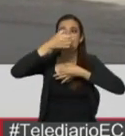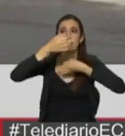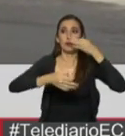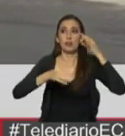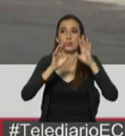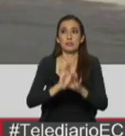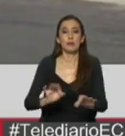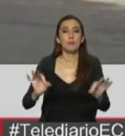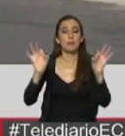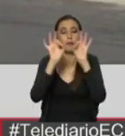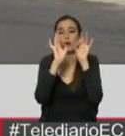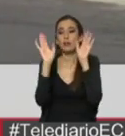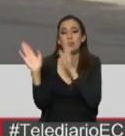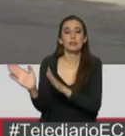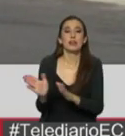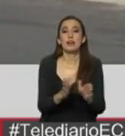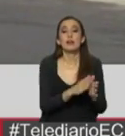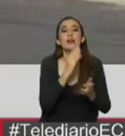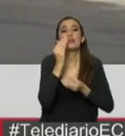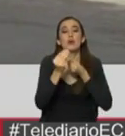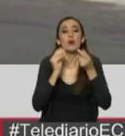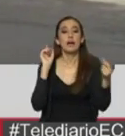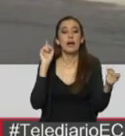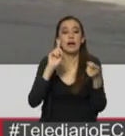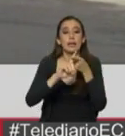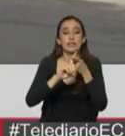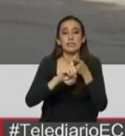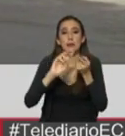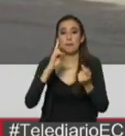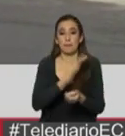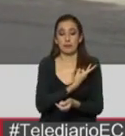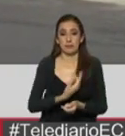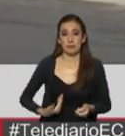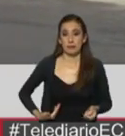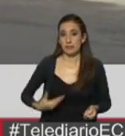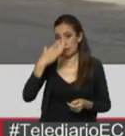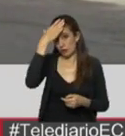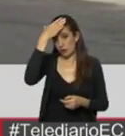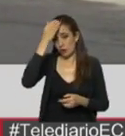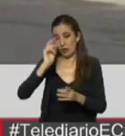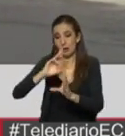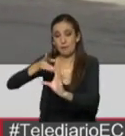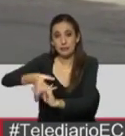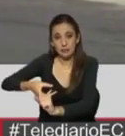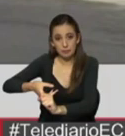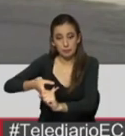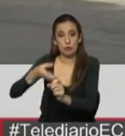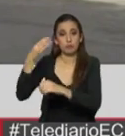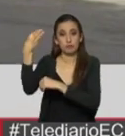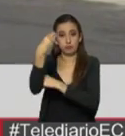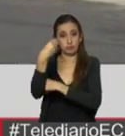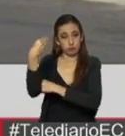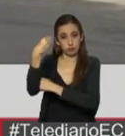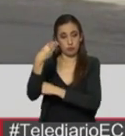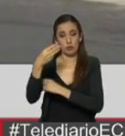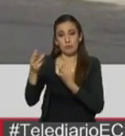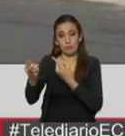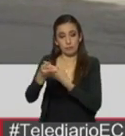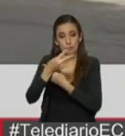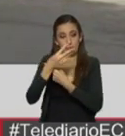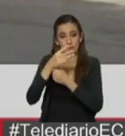importante mencionar también que el ex vicepresidente Jorge Glass no participó de la videoconferencia vía telemática que